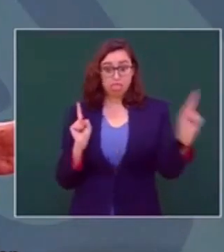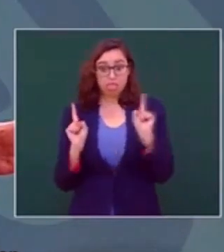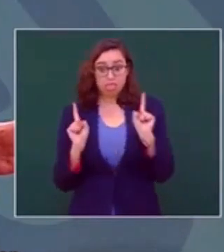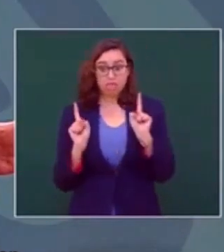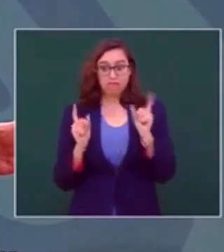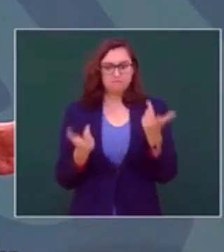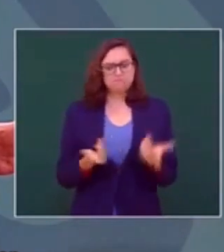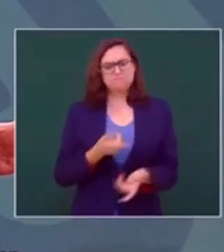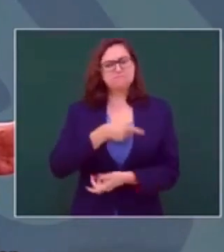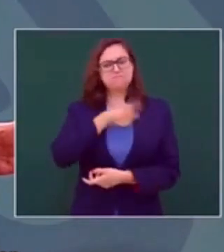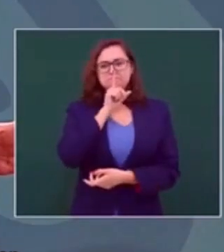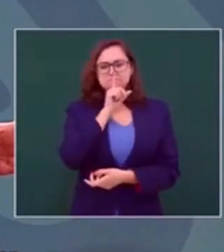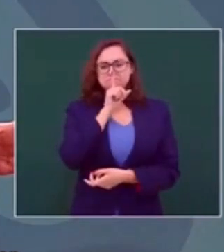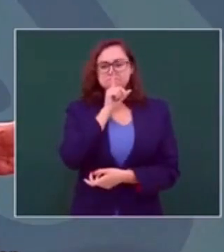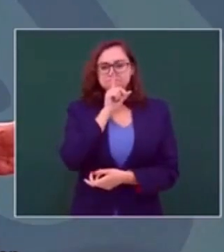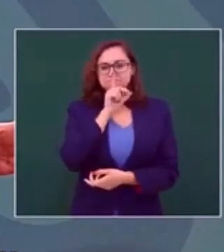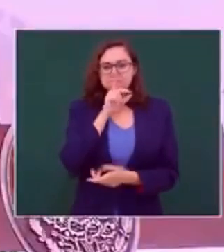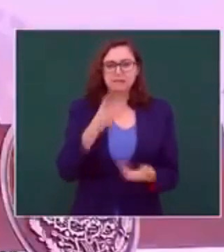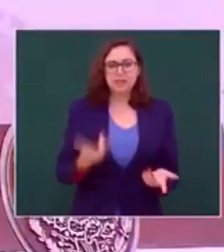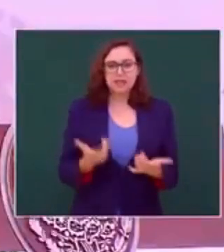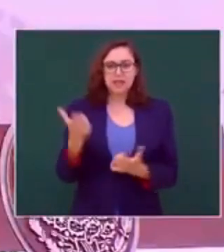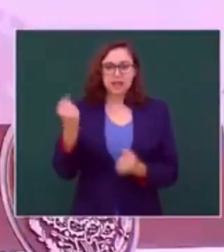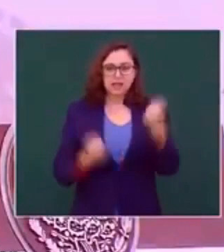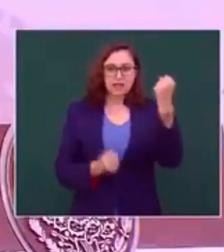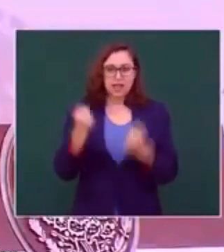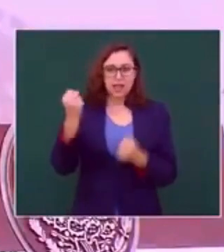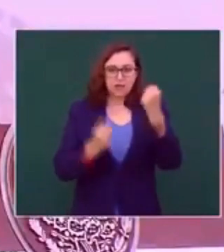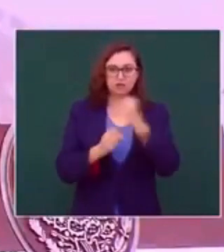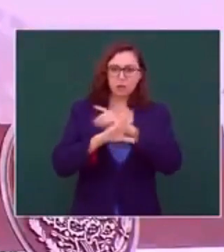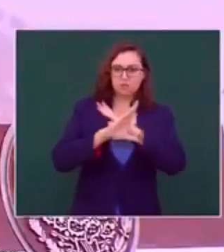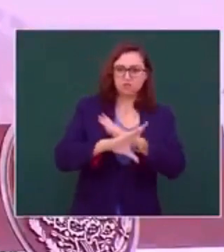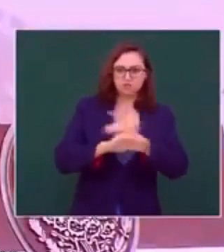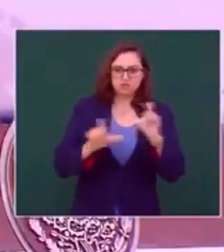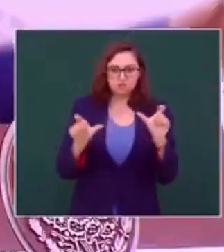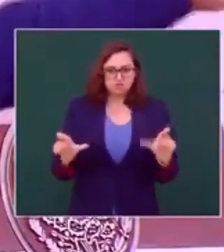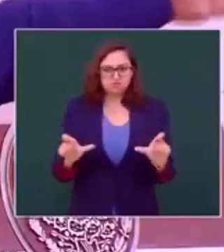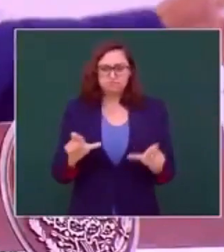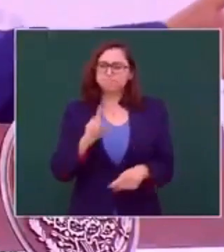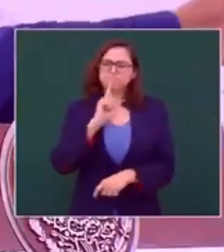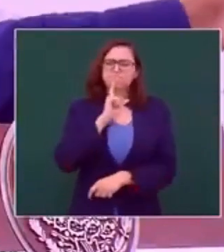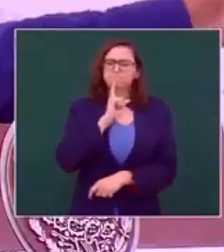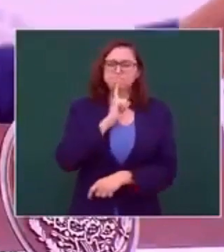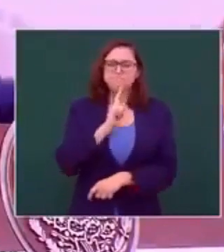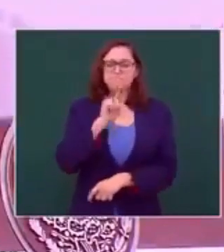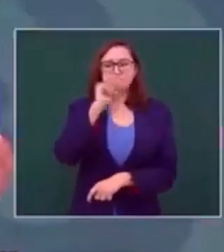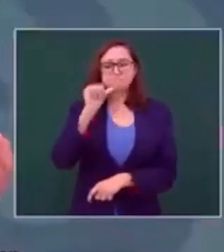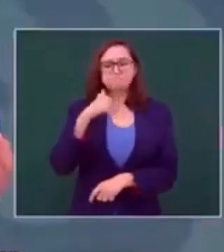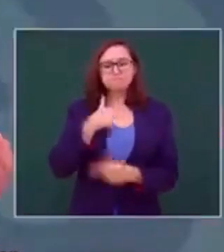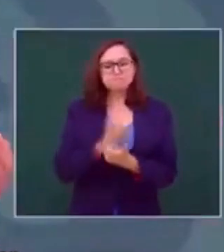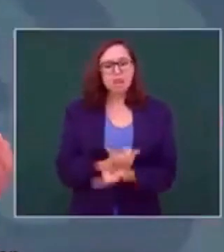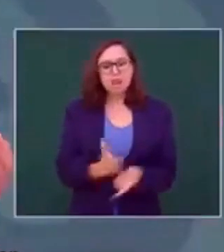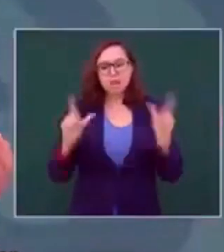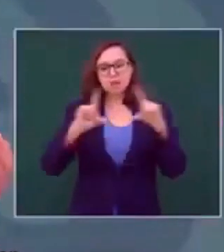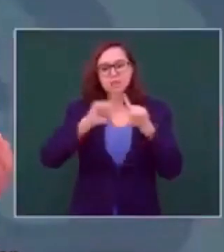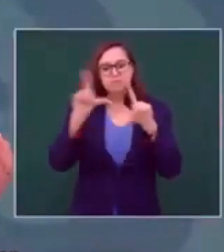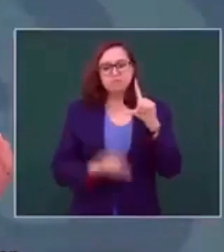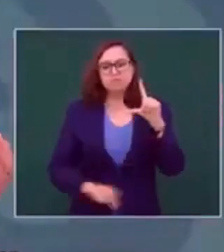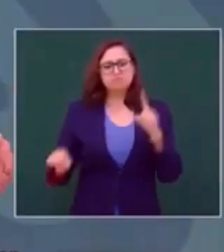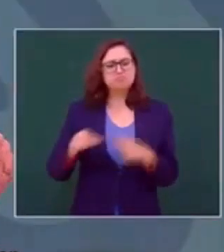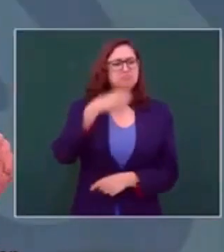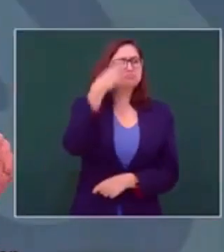traslado en carros blindados y puedo ir a todos lados tengo mi conciencia